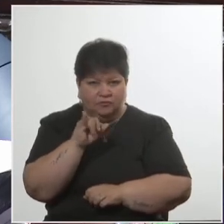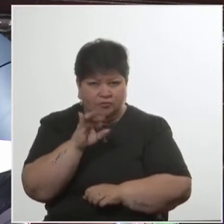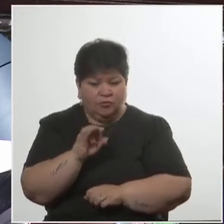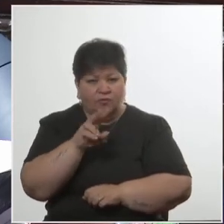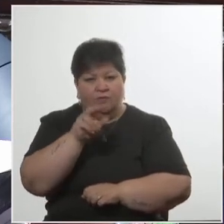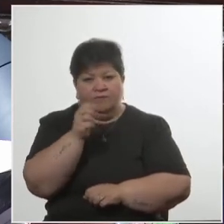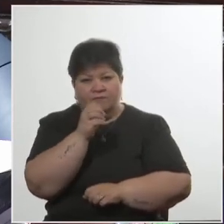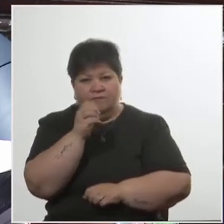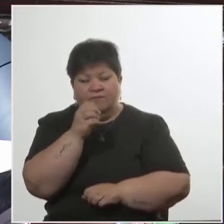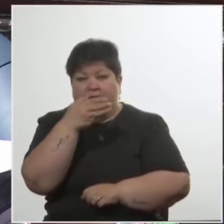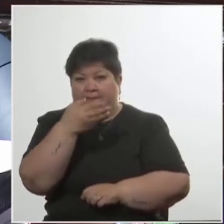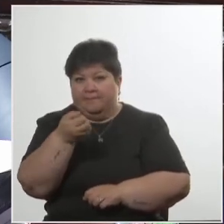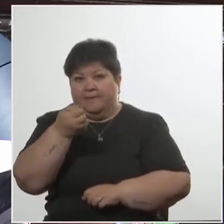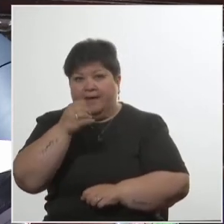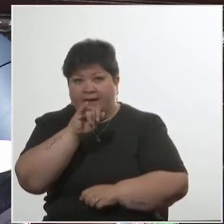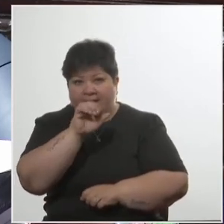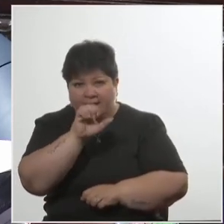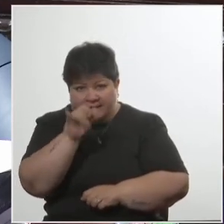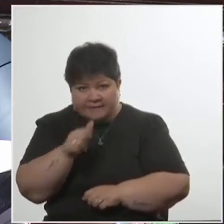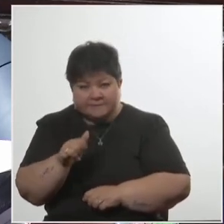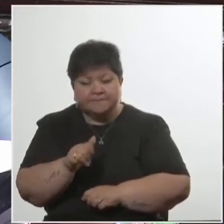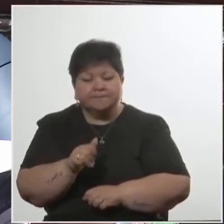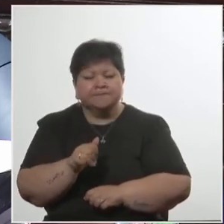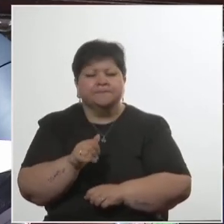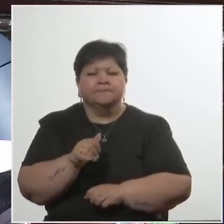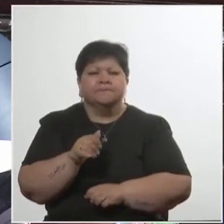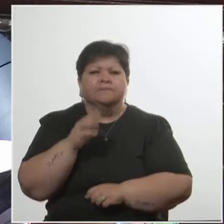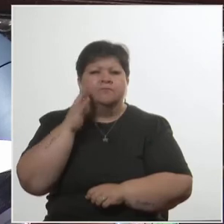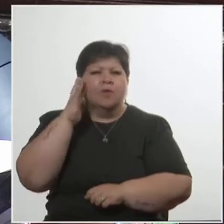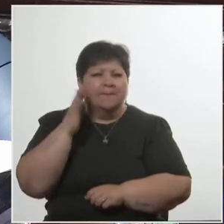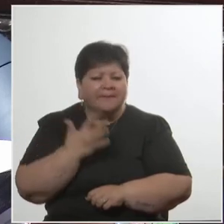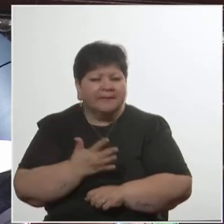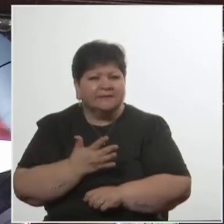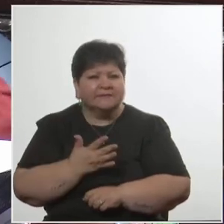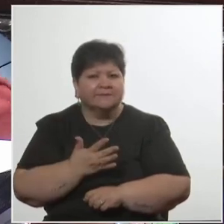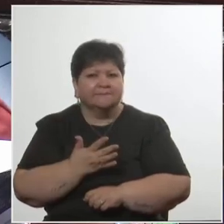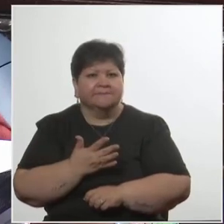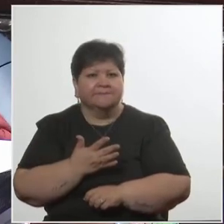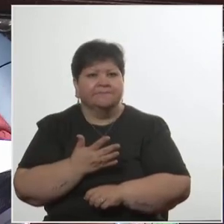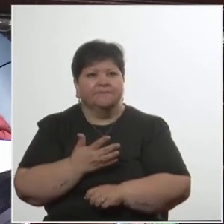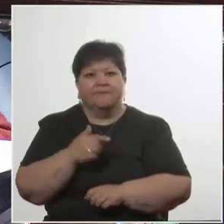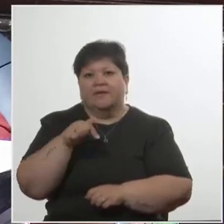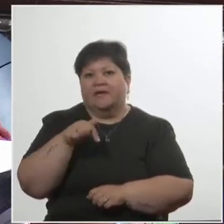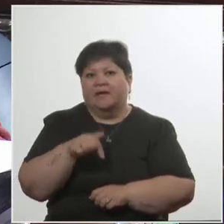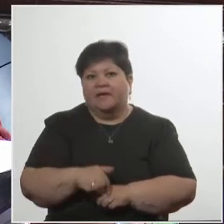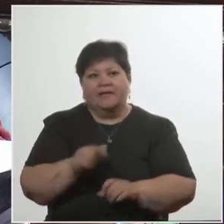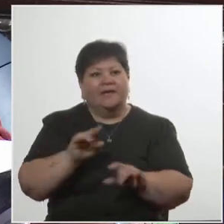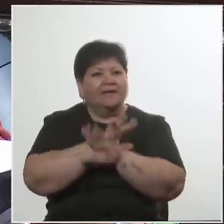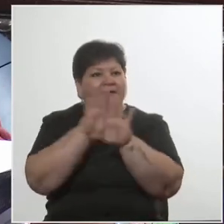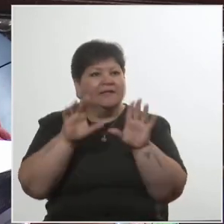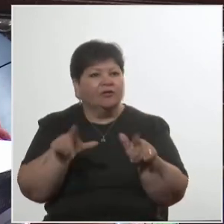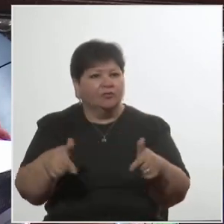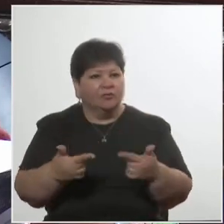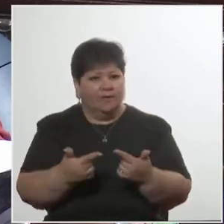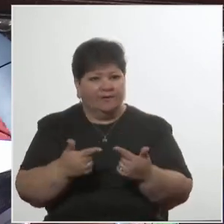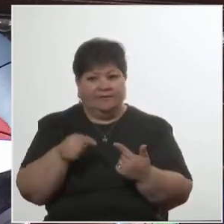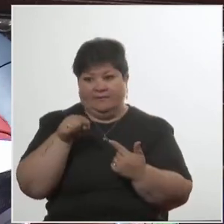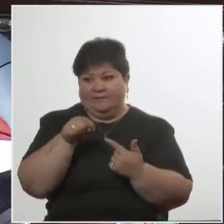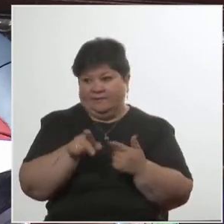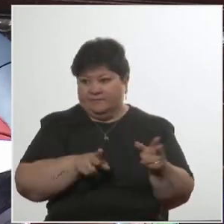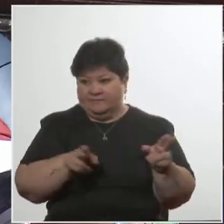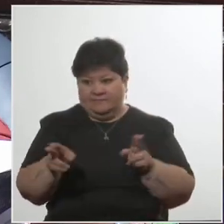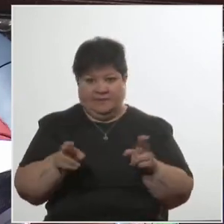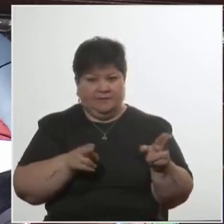este y porque nos parece que aquí no queda claro que en ese periodo